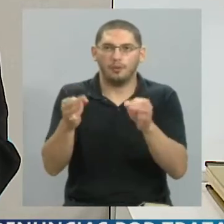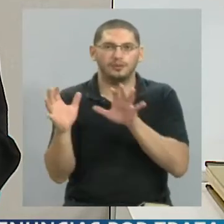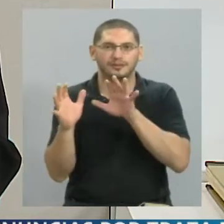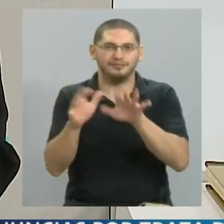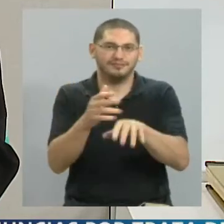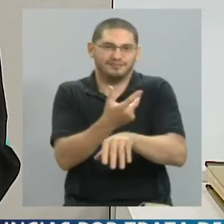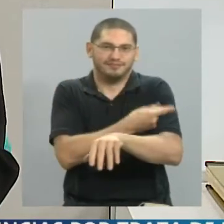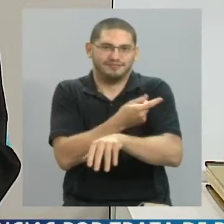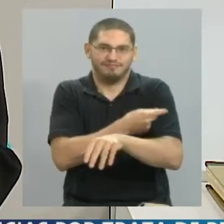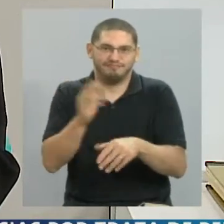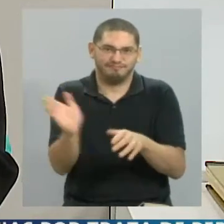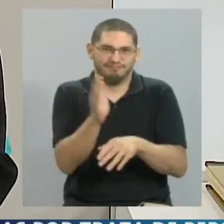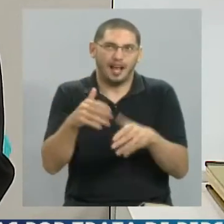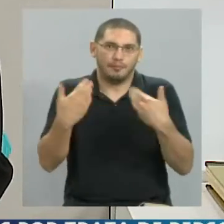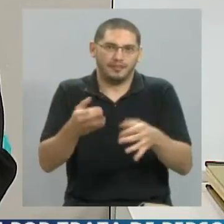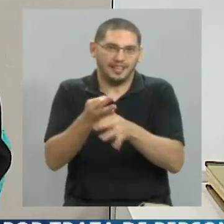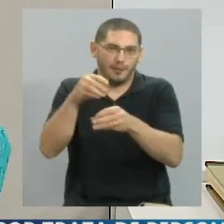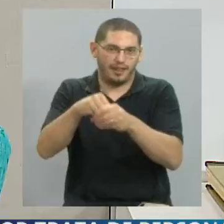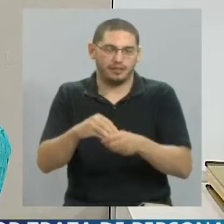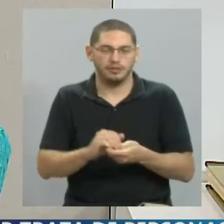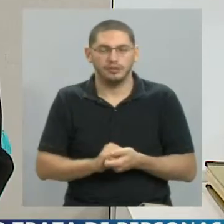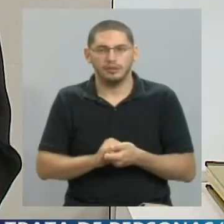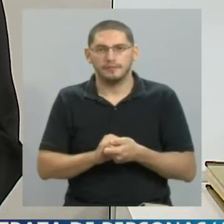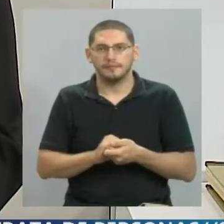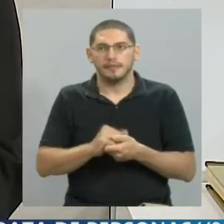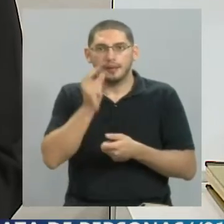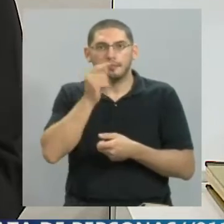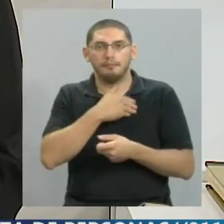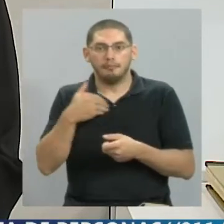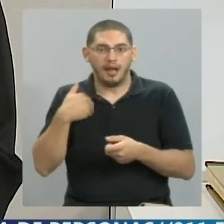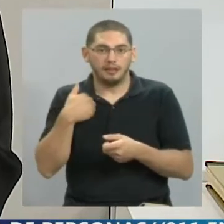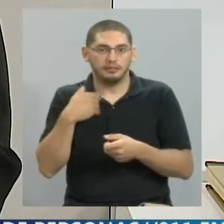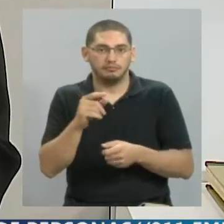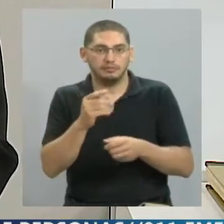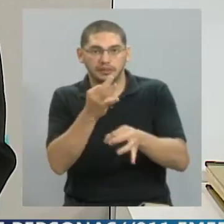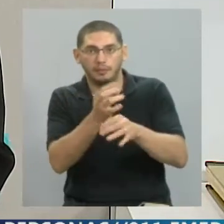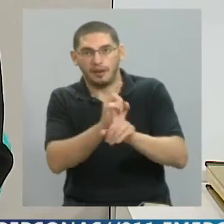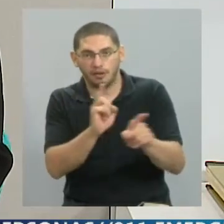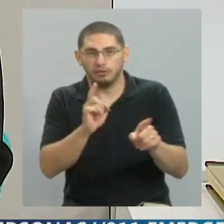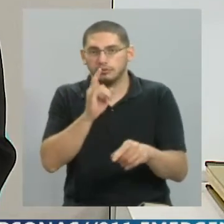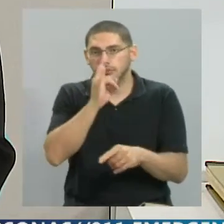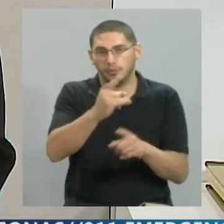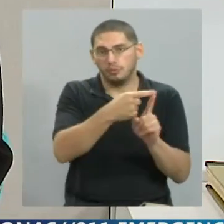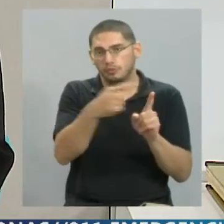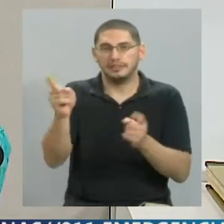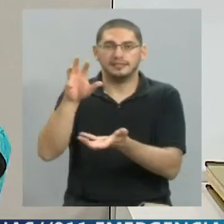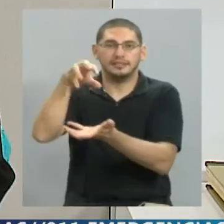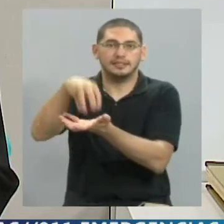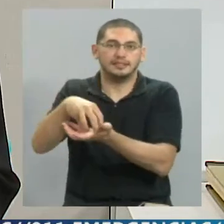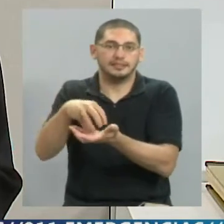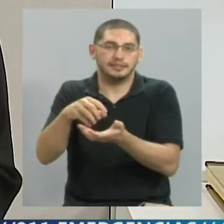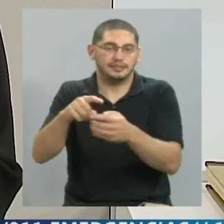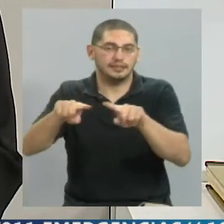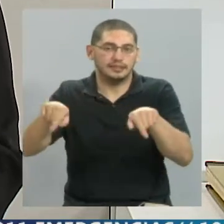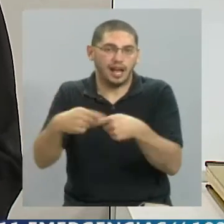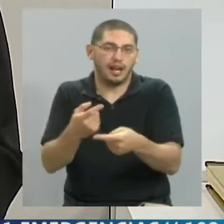analizar y era donde se hacía hincapié a los papás que, bueno, si bien no estaban yendo a la escuela, se acercaran a las salas más próximas que tienen